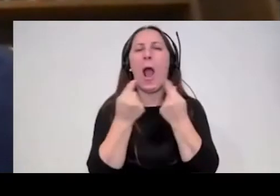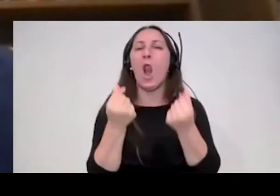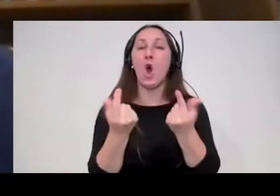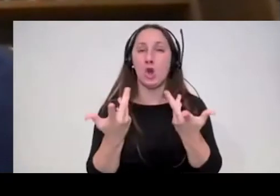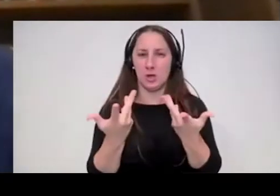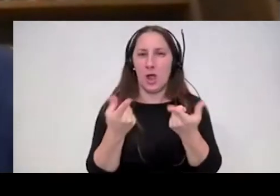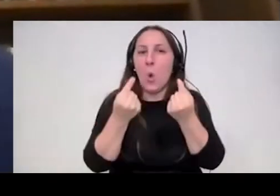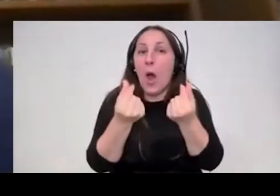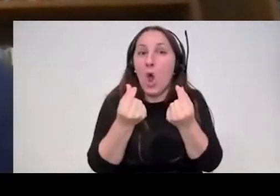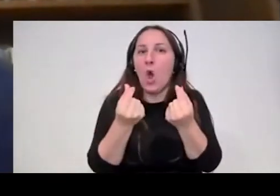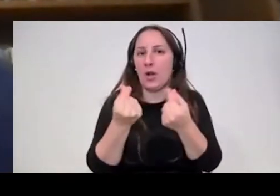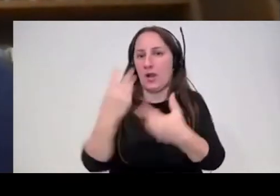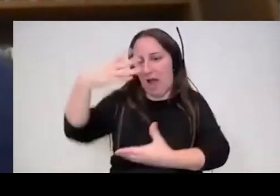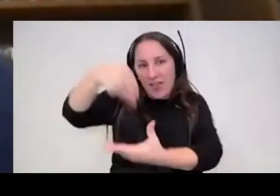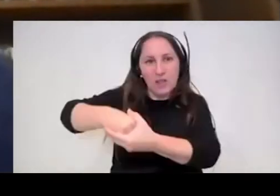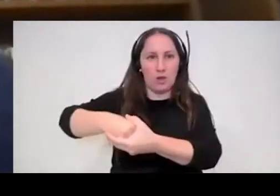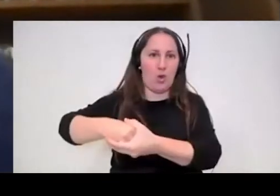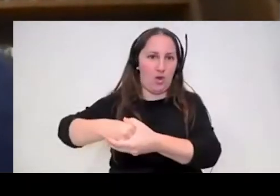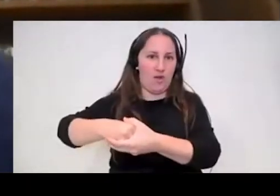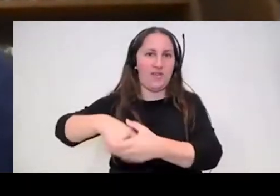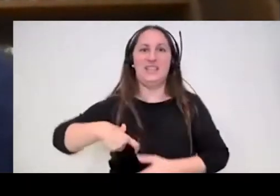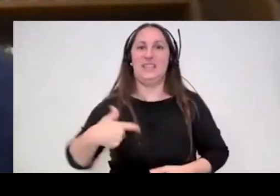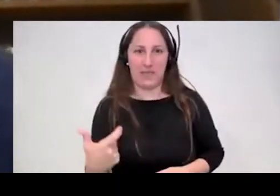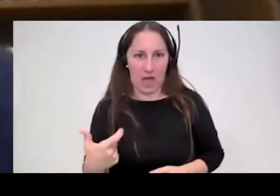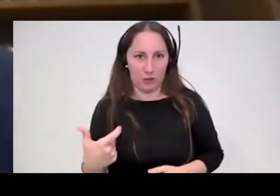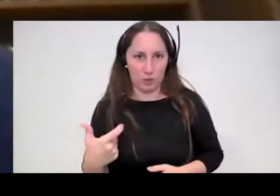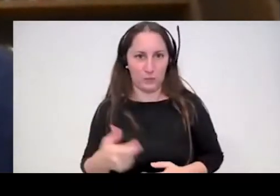la vida de la organización sindical.